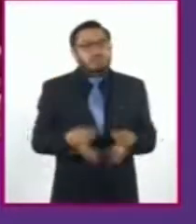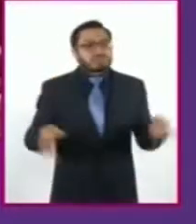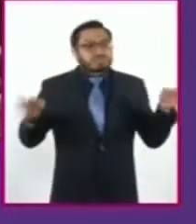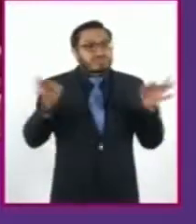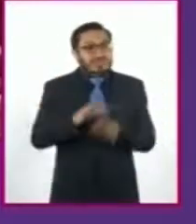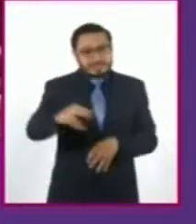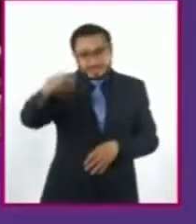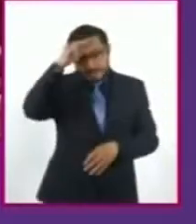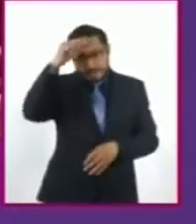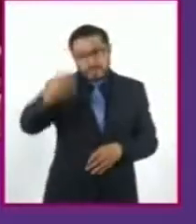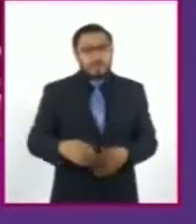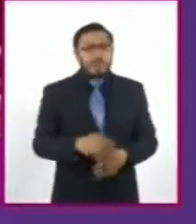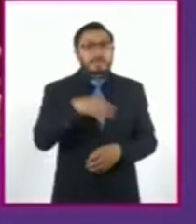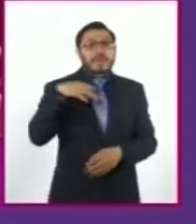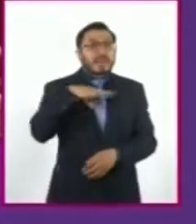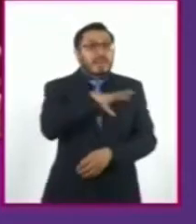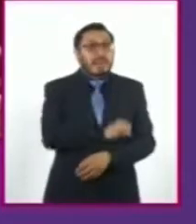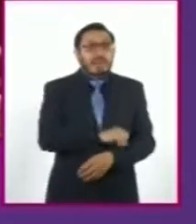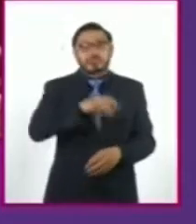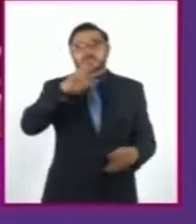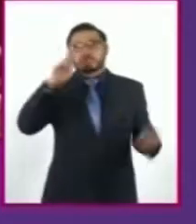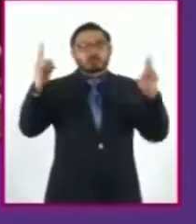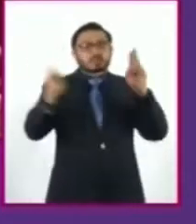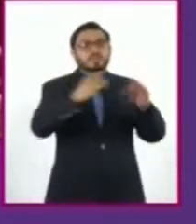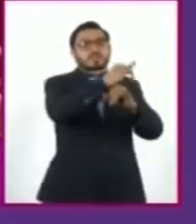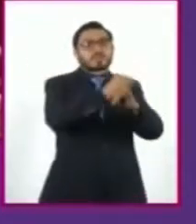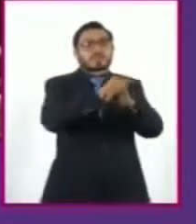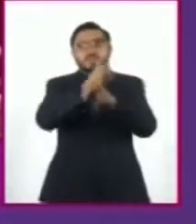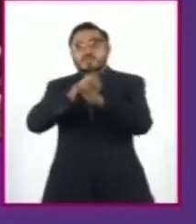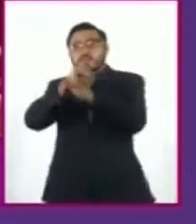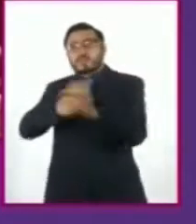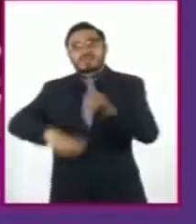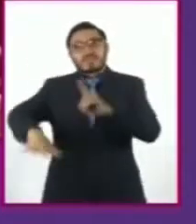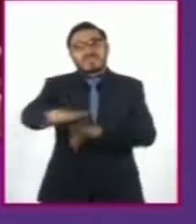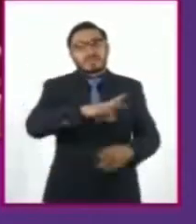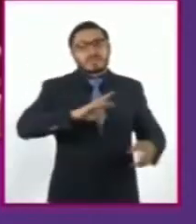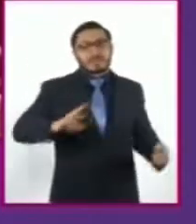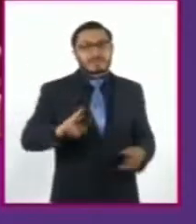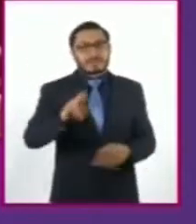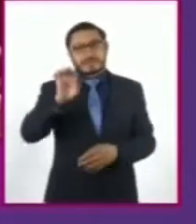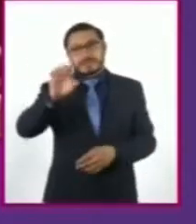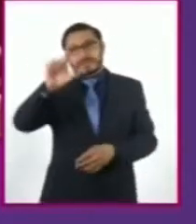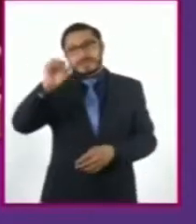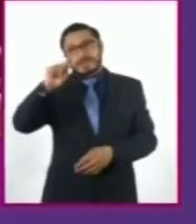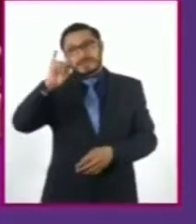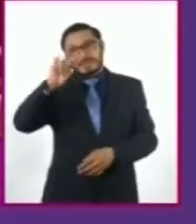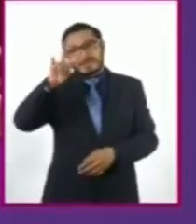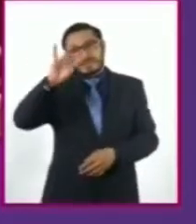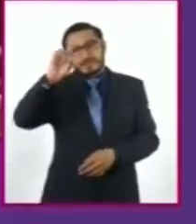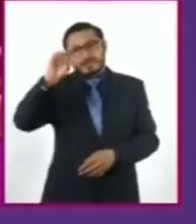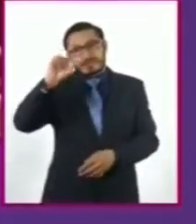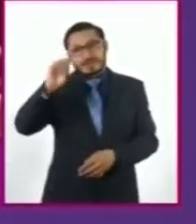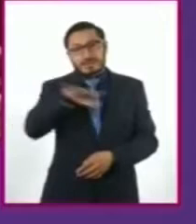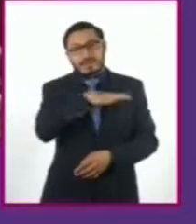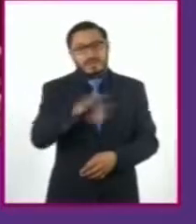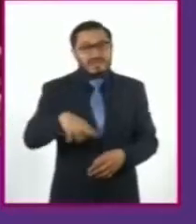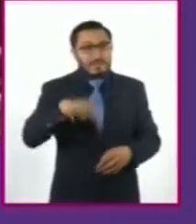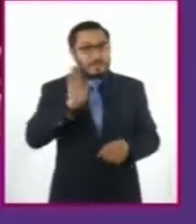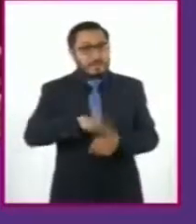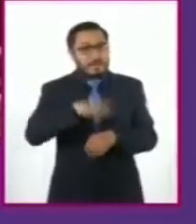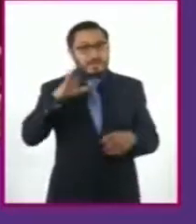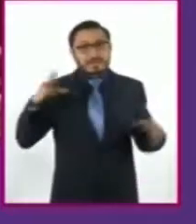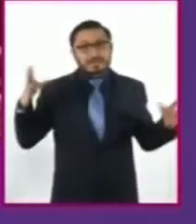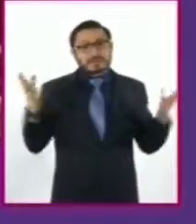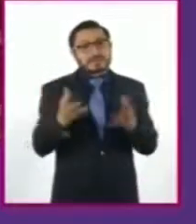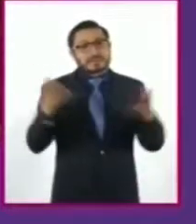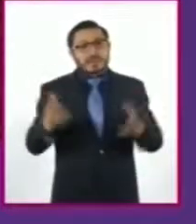realizar investigaciones acerca del campo de la relatividad general, específicamente la creación de hoyos